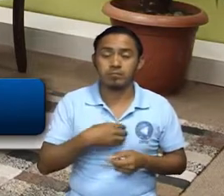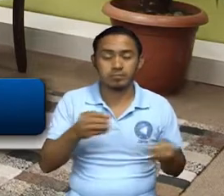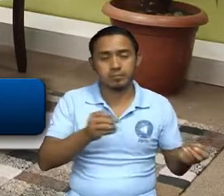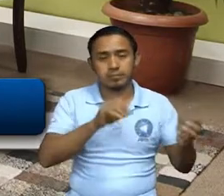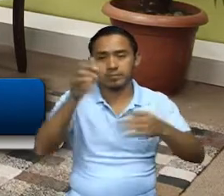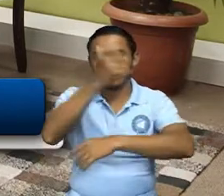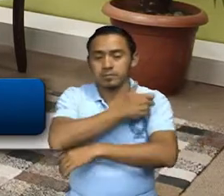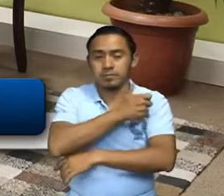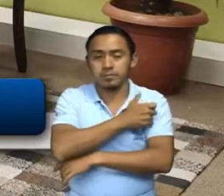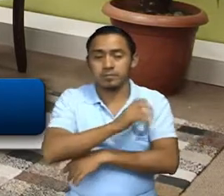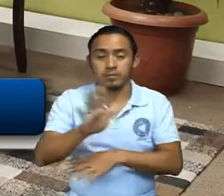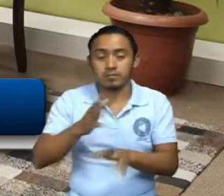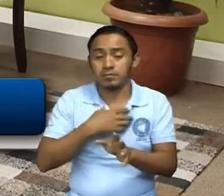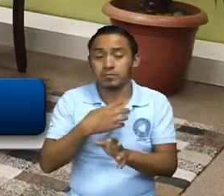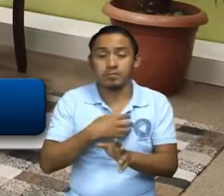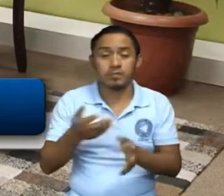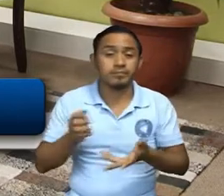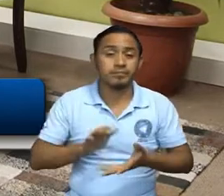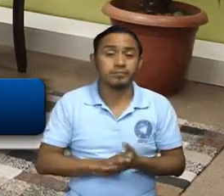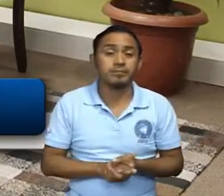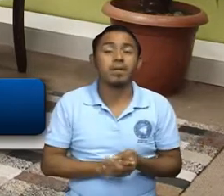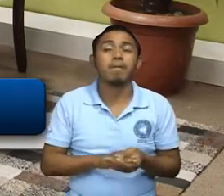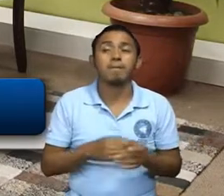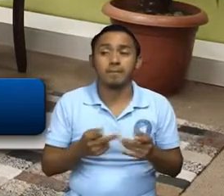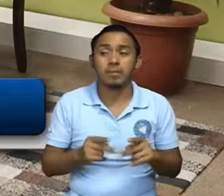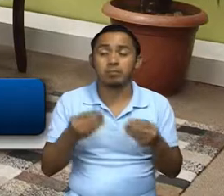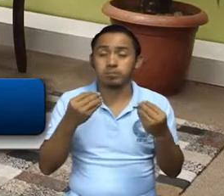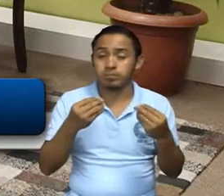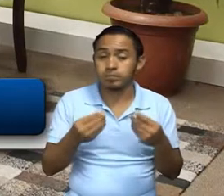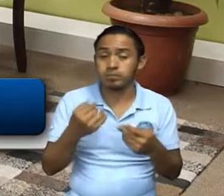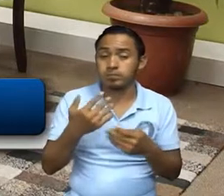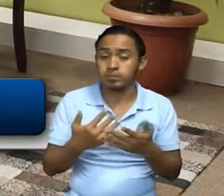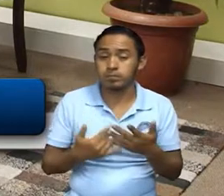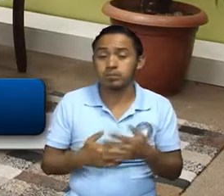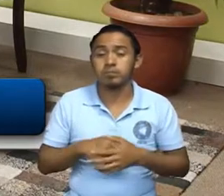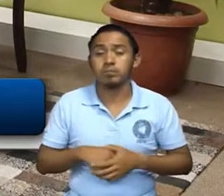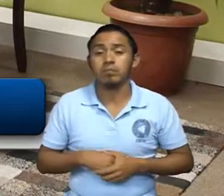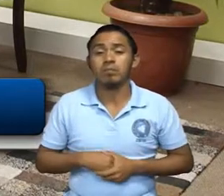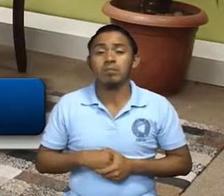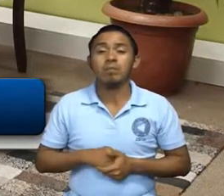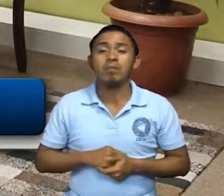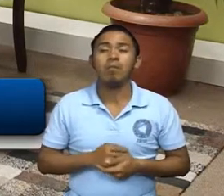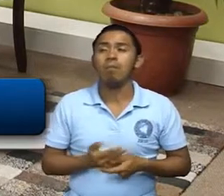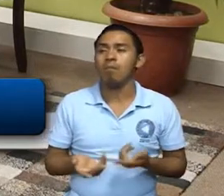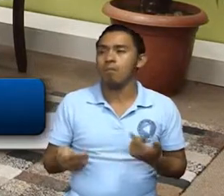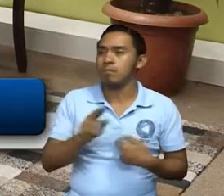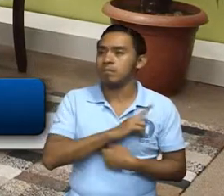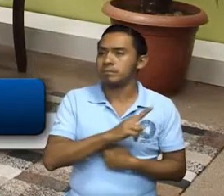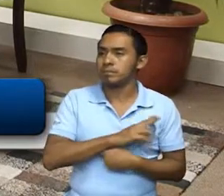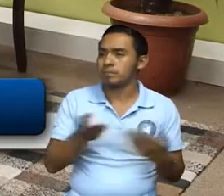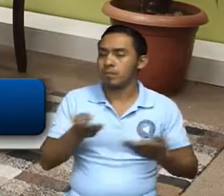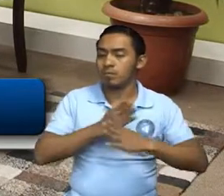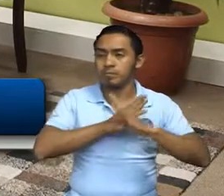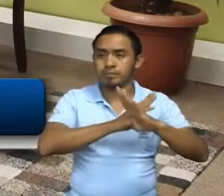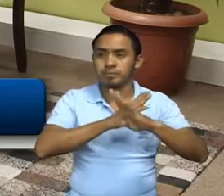al hospital, la emergencia de los hospitales. Pero sí es muy frecuente. Ya. Ahora, ¿hay formas de prevenir la